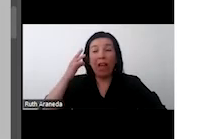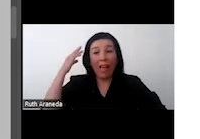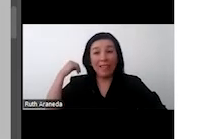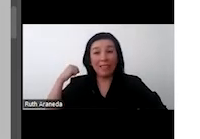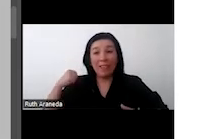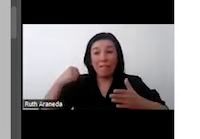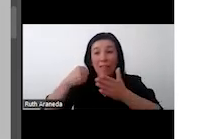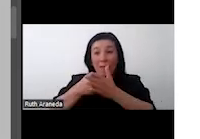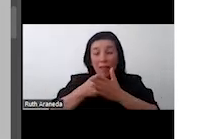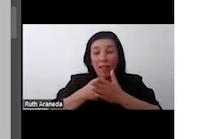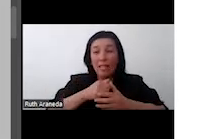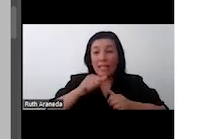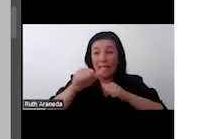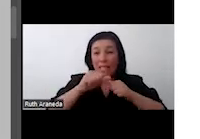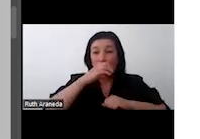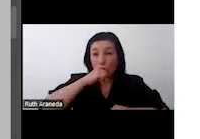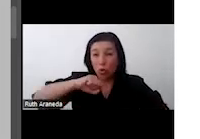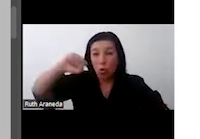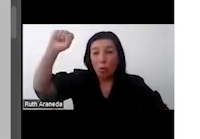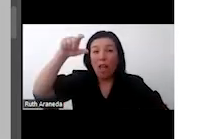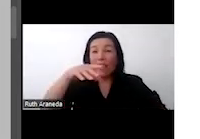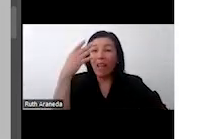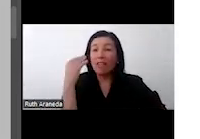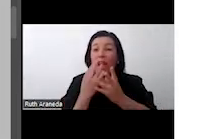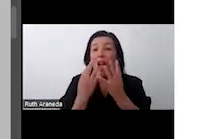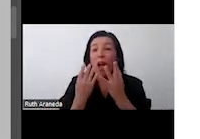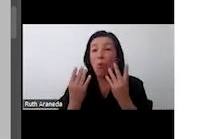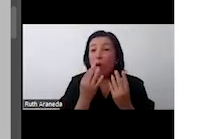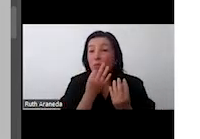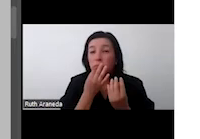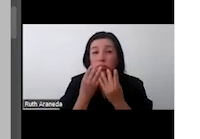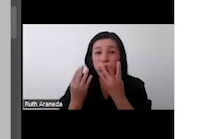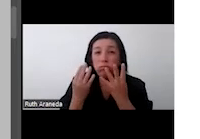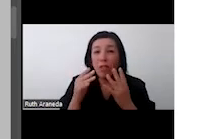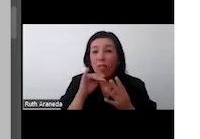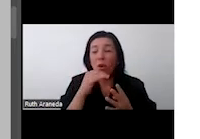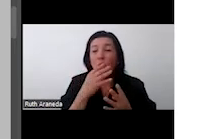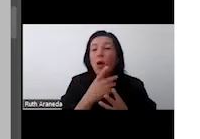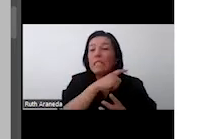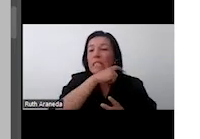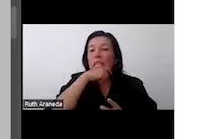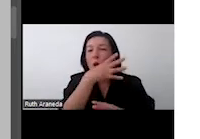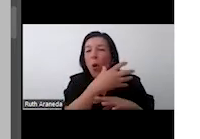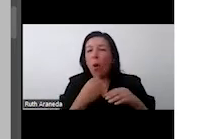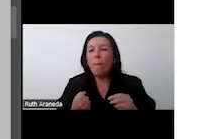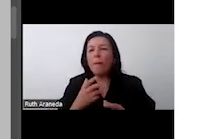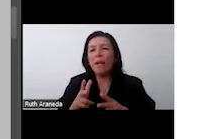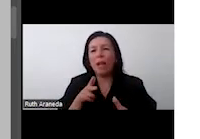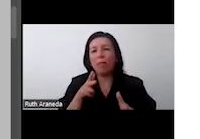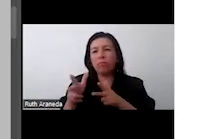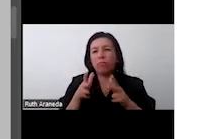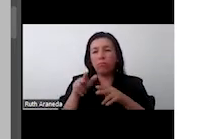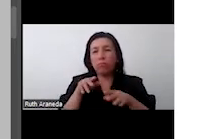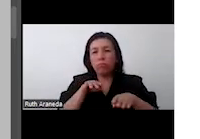del Jumbo. Ahí existía un humedal, se secó para, digamos, hacer carretera. También la descarga de agua